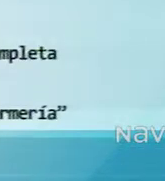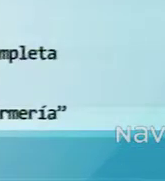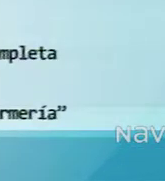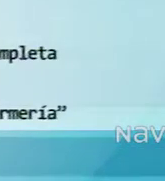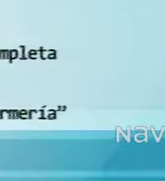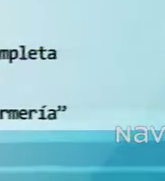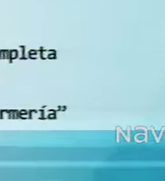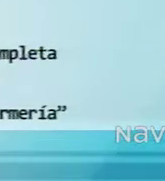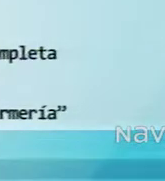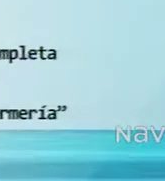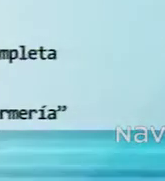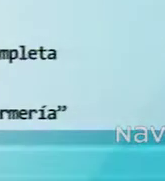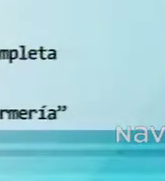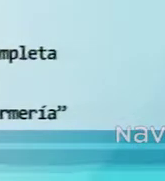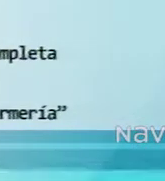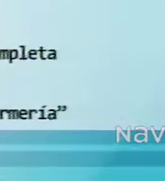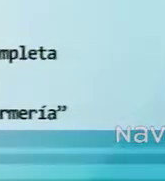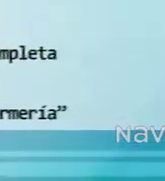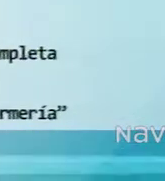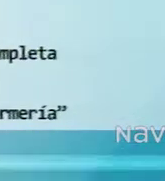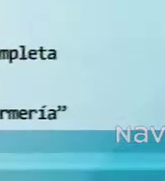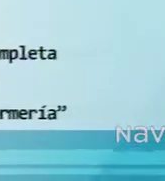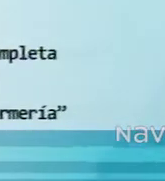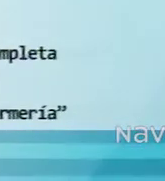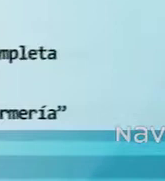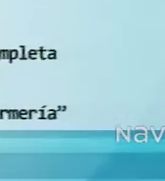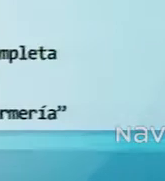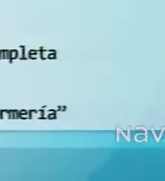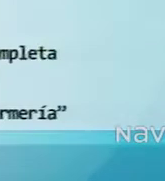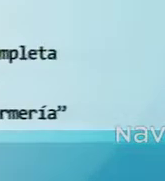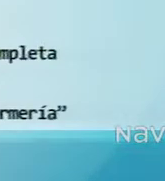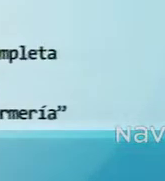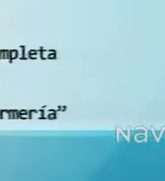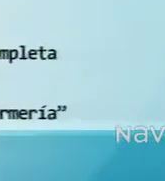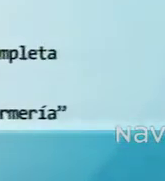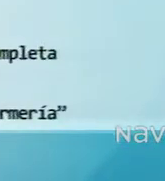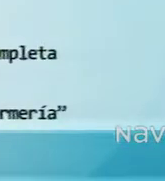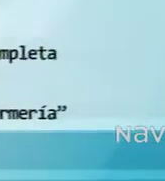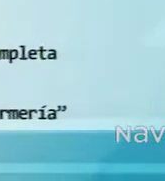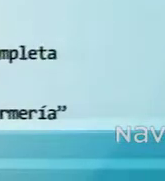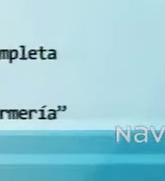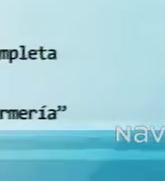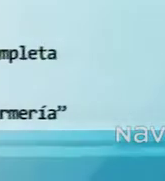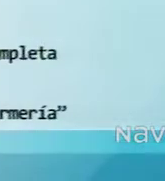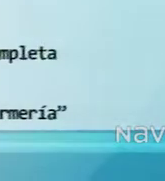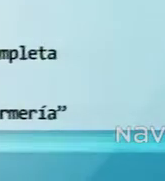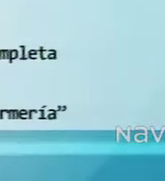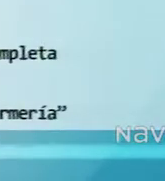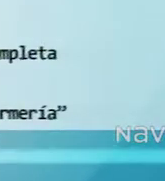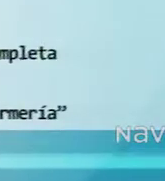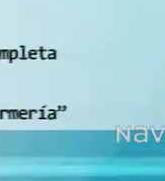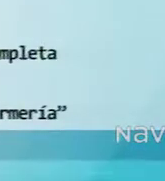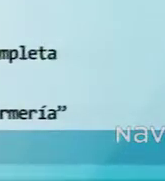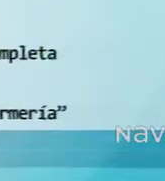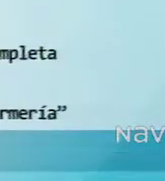la materia y con experiencia en psiquiatría que además disponga de vehículo propio. Se ofrece un contrato indefinido a jornada completa con horario de mañana,